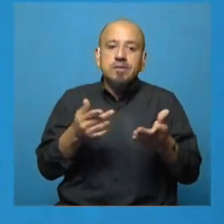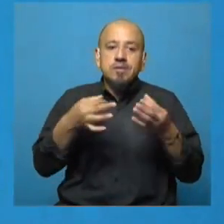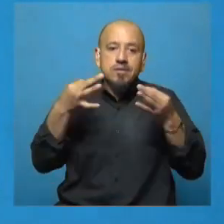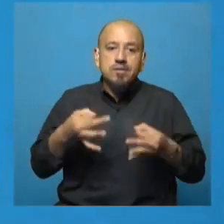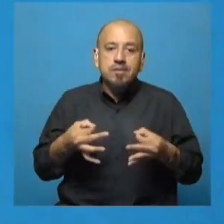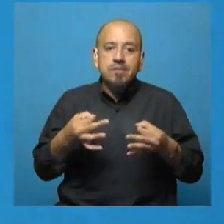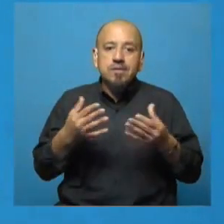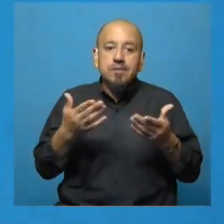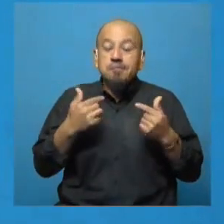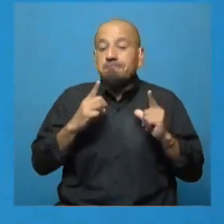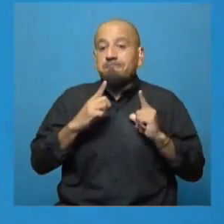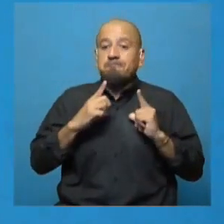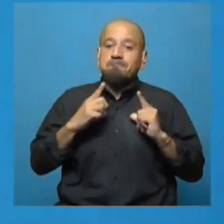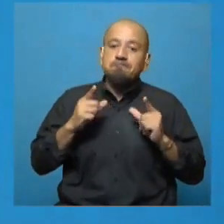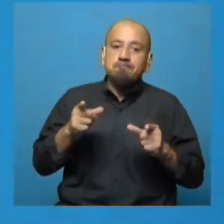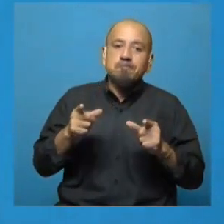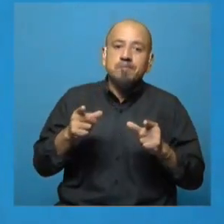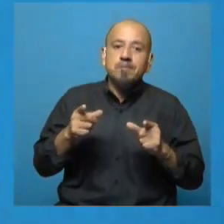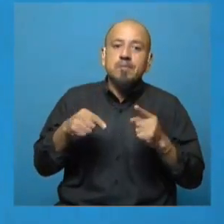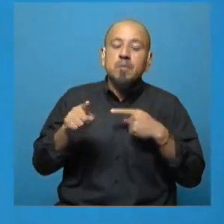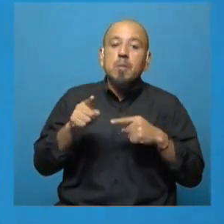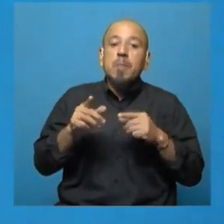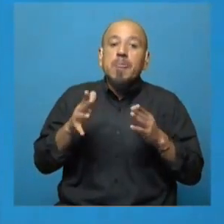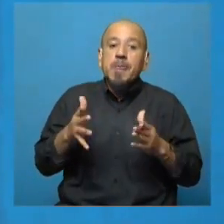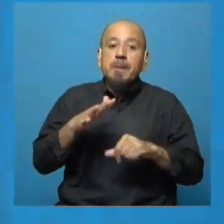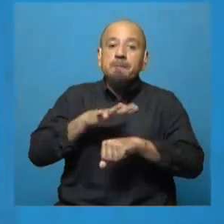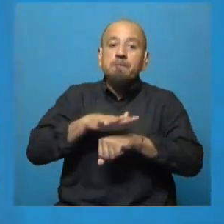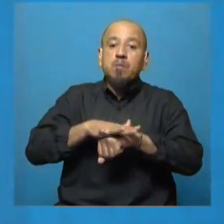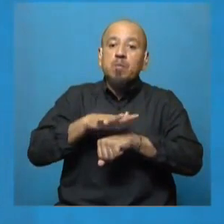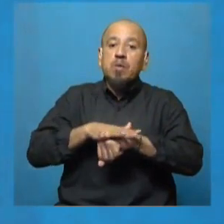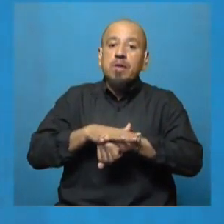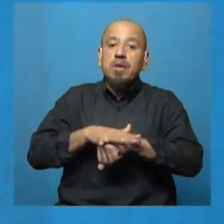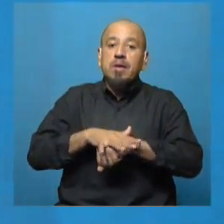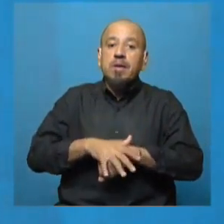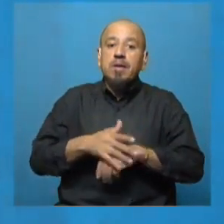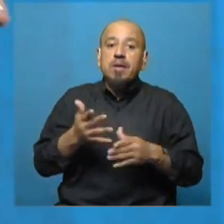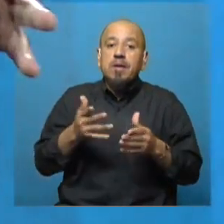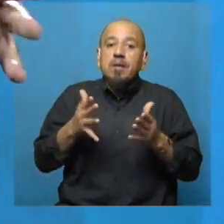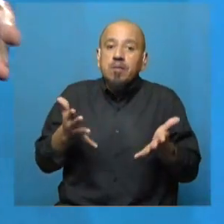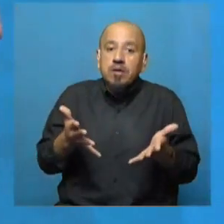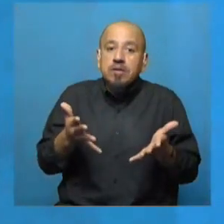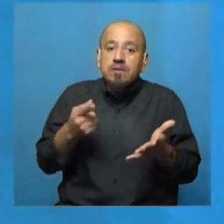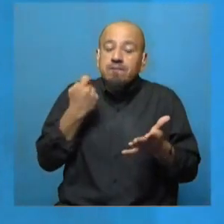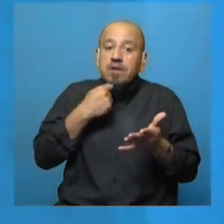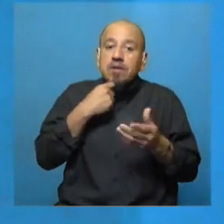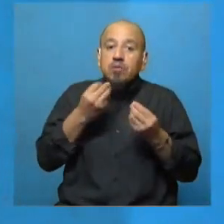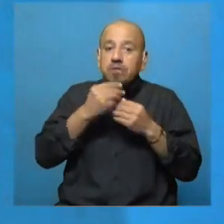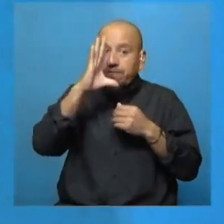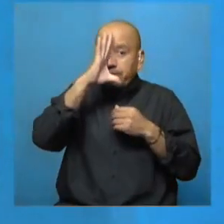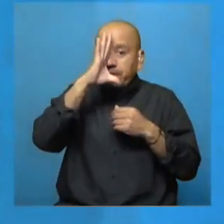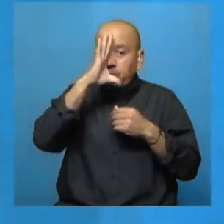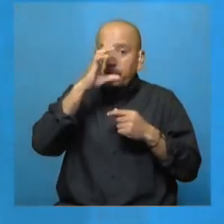verdad que estamos súper ilusionados y en un momento en el cual parece que falta mucho que es febrero